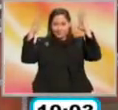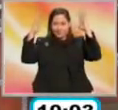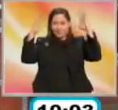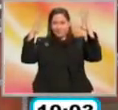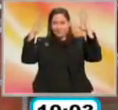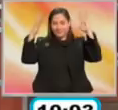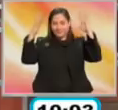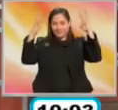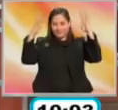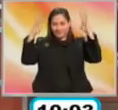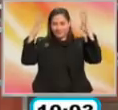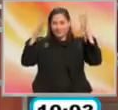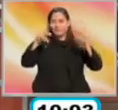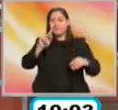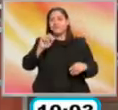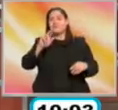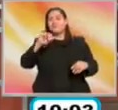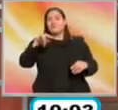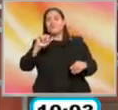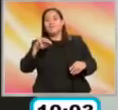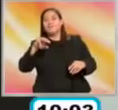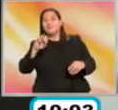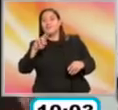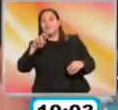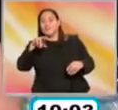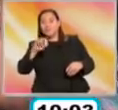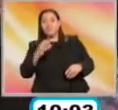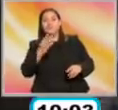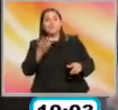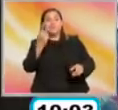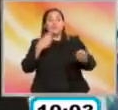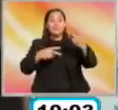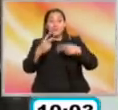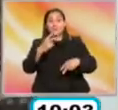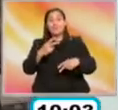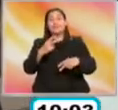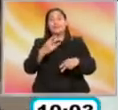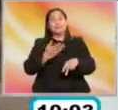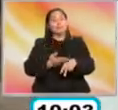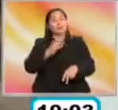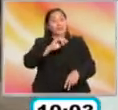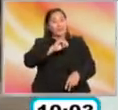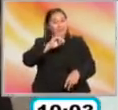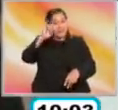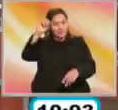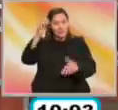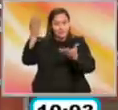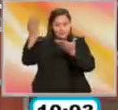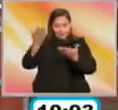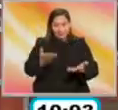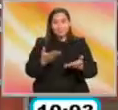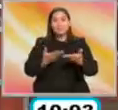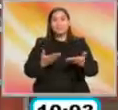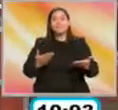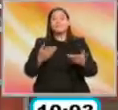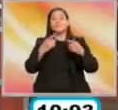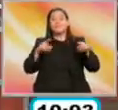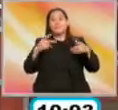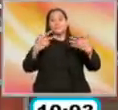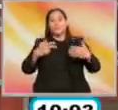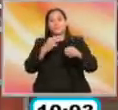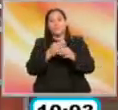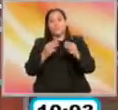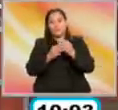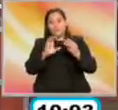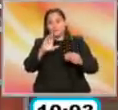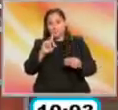aplauso, por favor, para Karina Moreno, que viene desde muy lejos a presentar su música, su octavo material